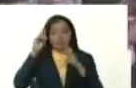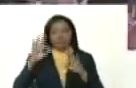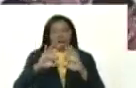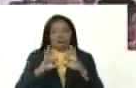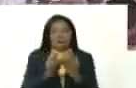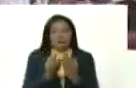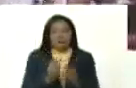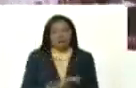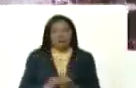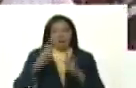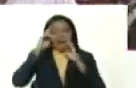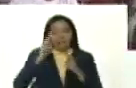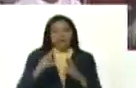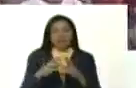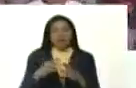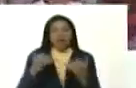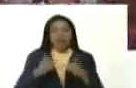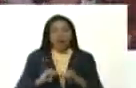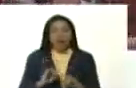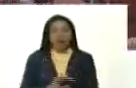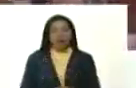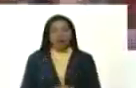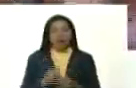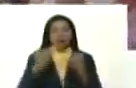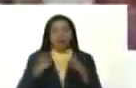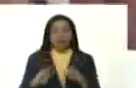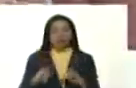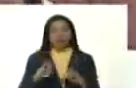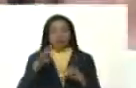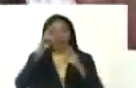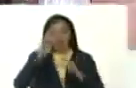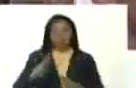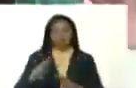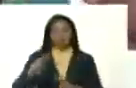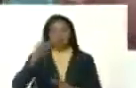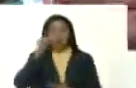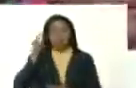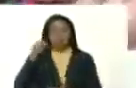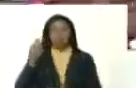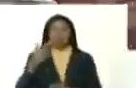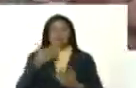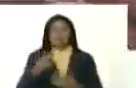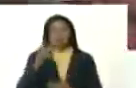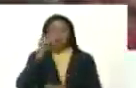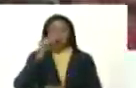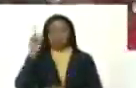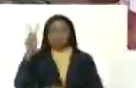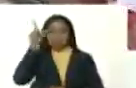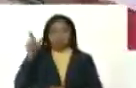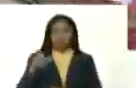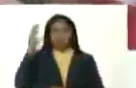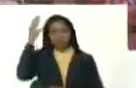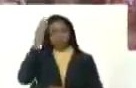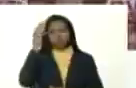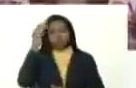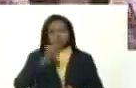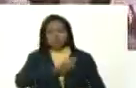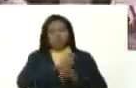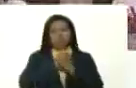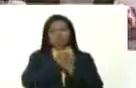familia, respeto a los hijos y a las hijas. Le pido al hombre venezolano conciencia,